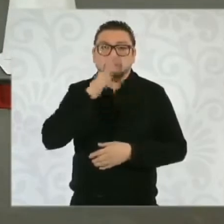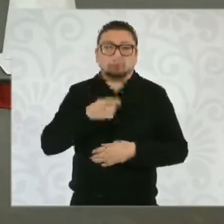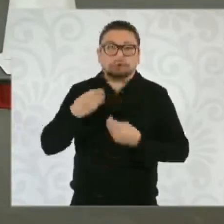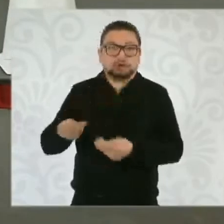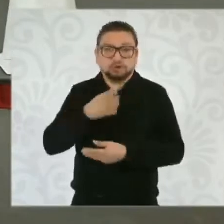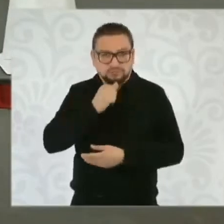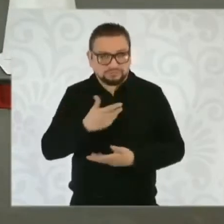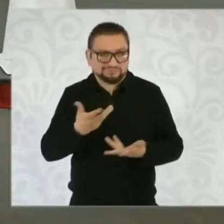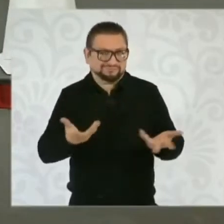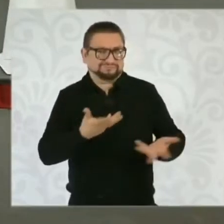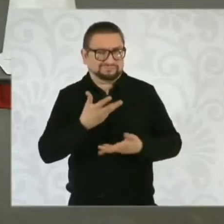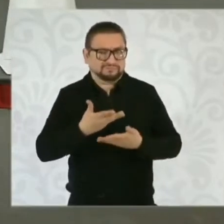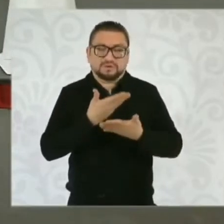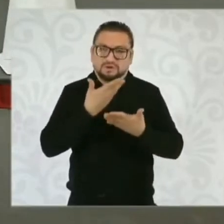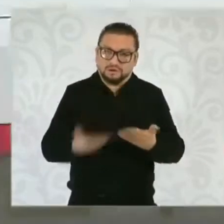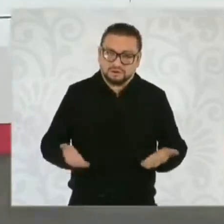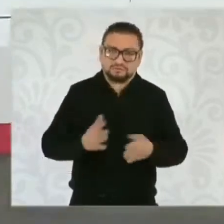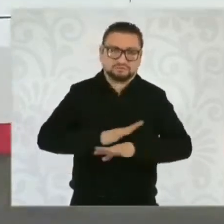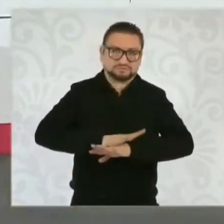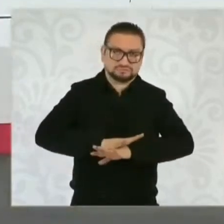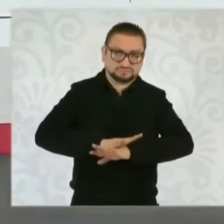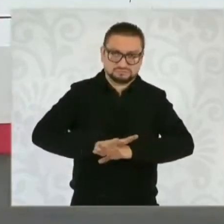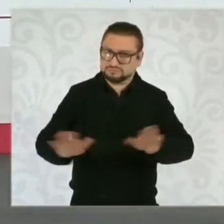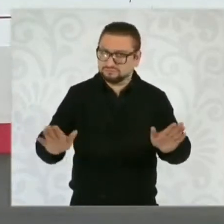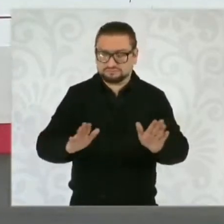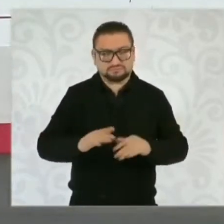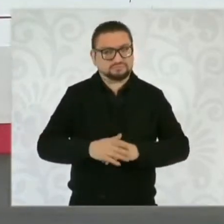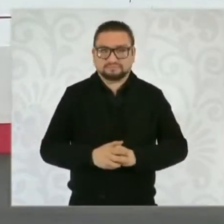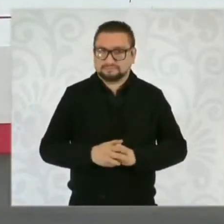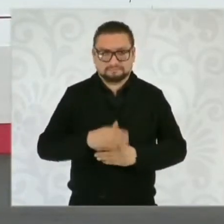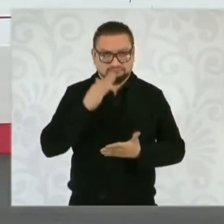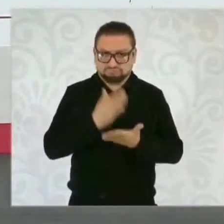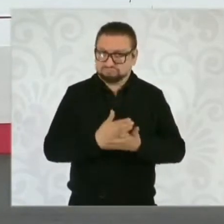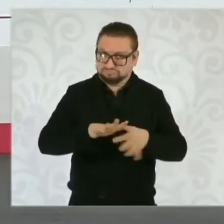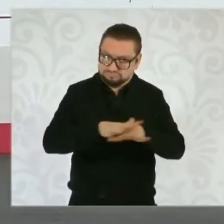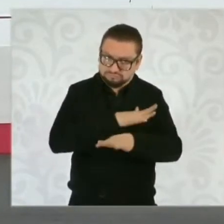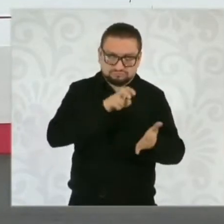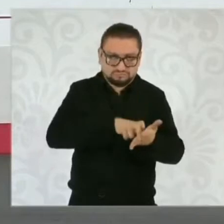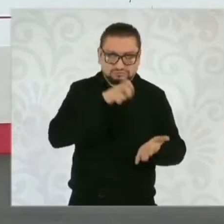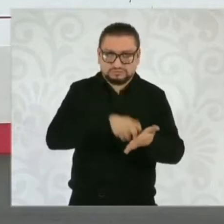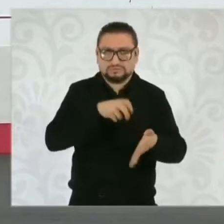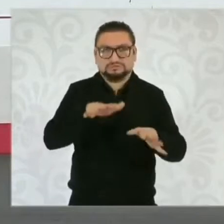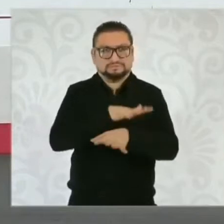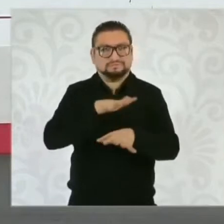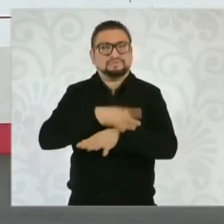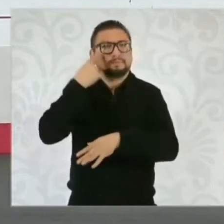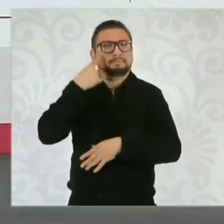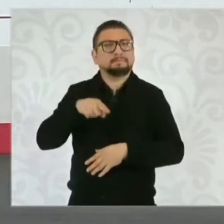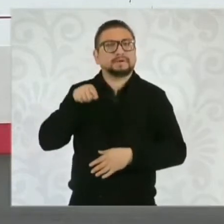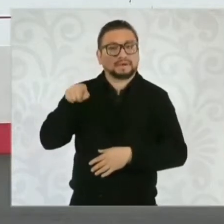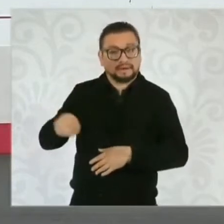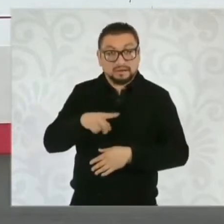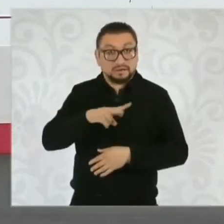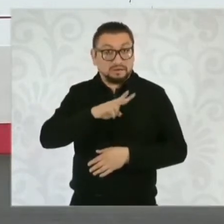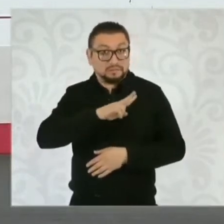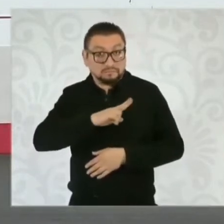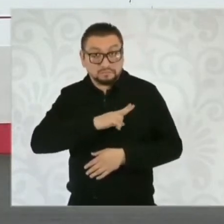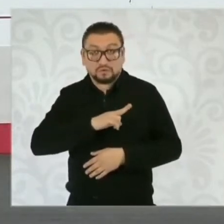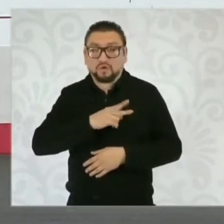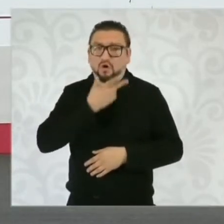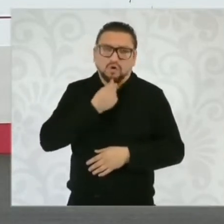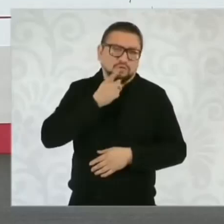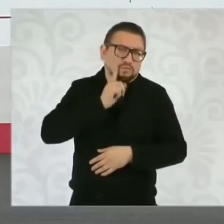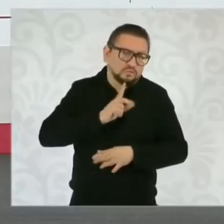viudez. Pero ahora ya va a hacerse la modificación para que si una trabajadora